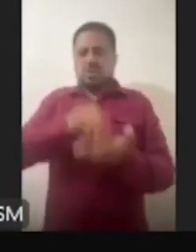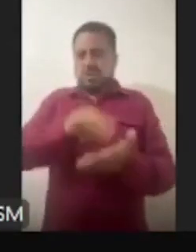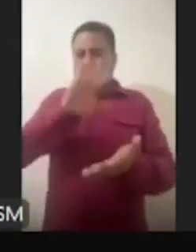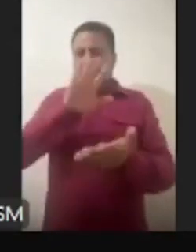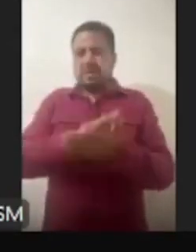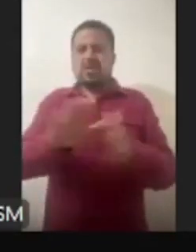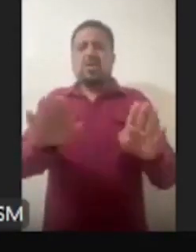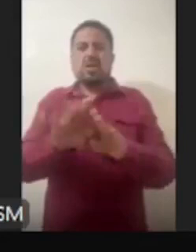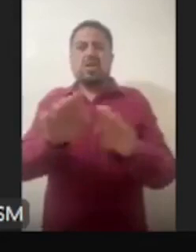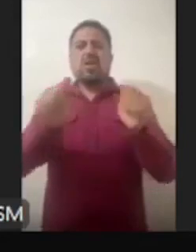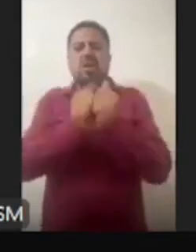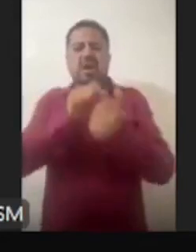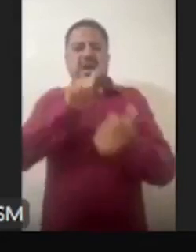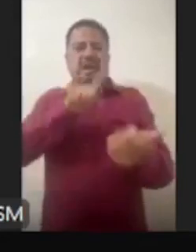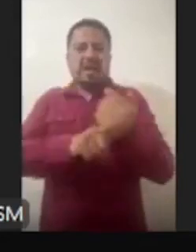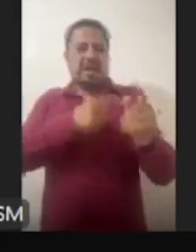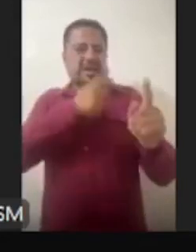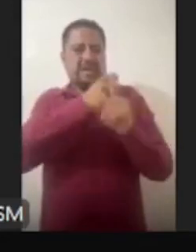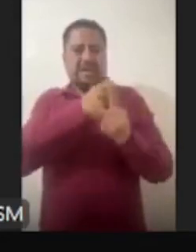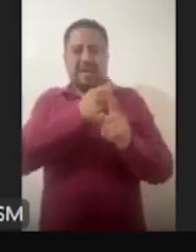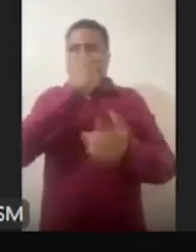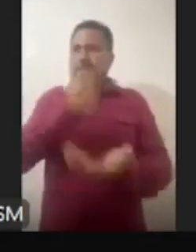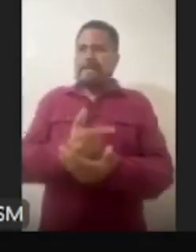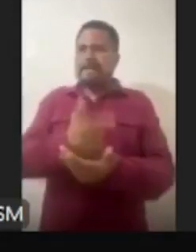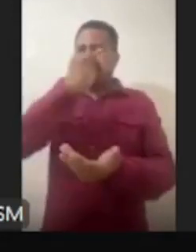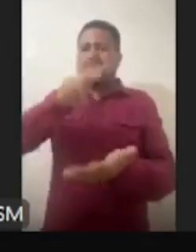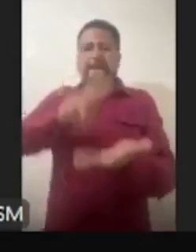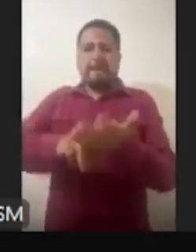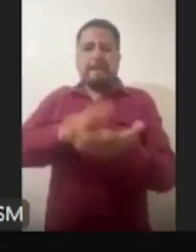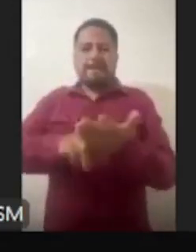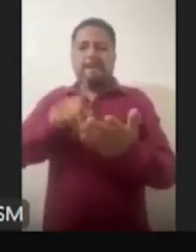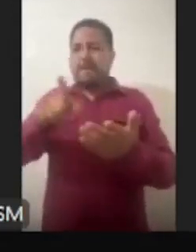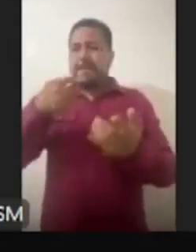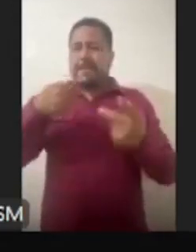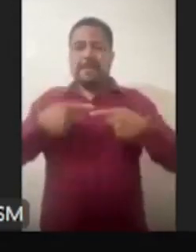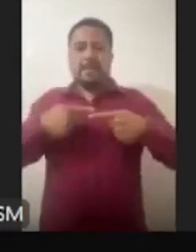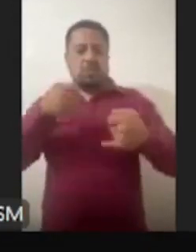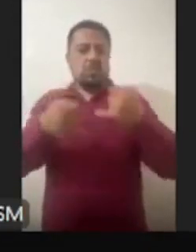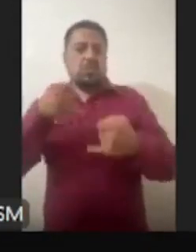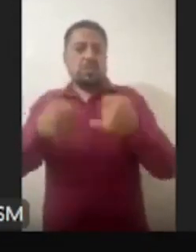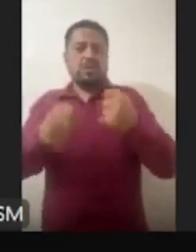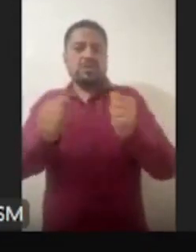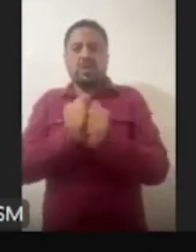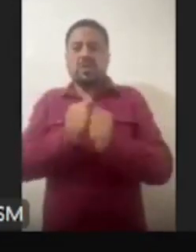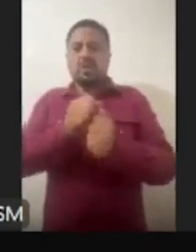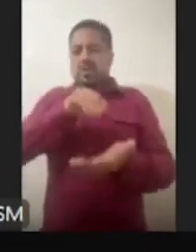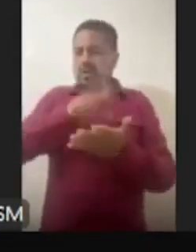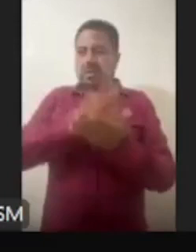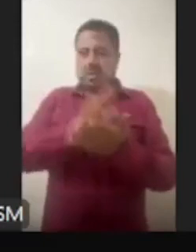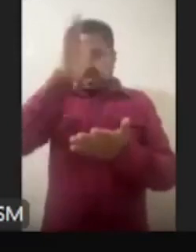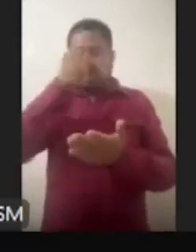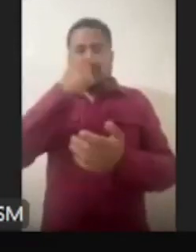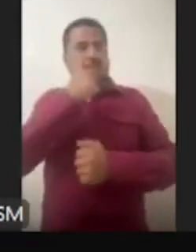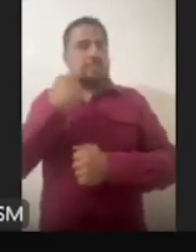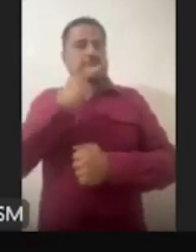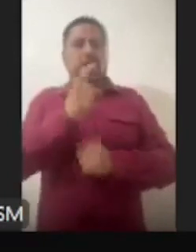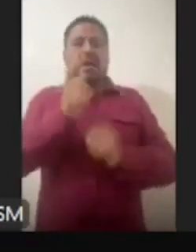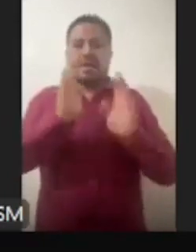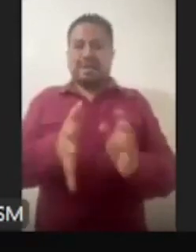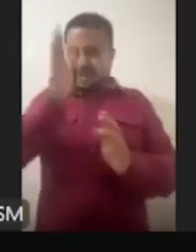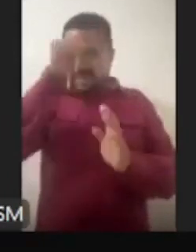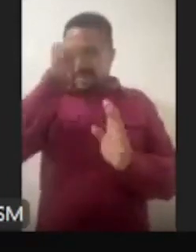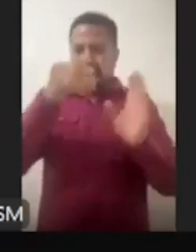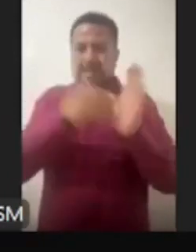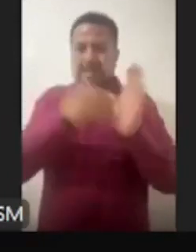ante lo inoperante de los agravios hechos valer por los enjuiciantes, lo conducente es confirmar el acuerdo impugnado, De conformidad con lo anterior, se propone el